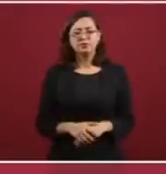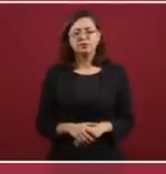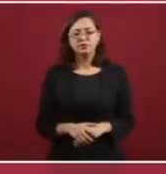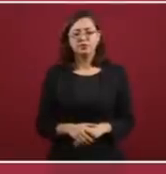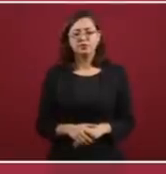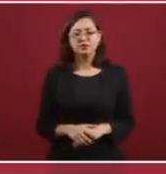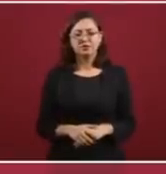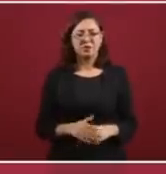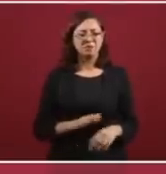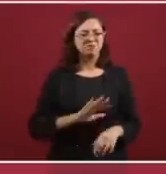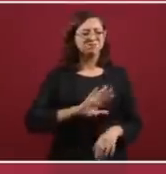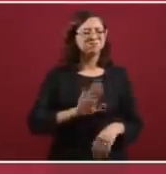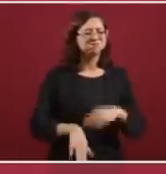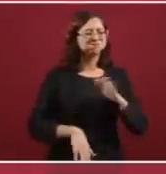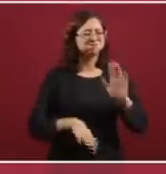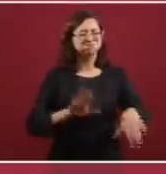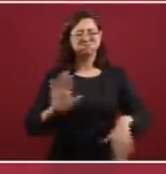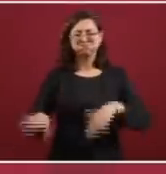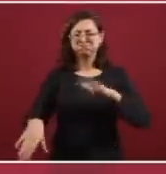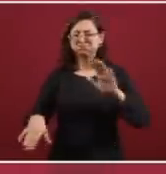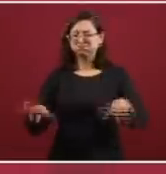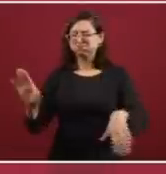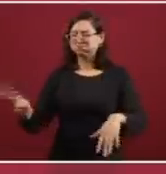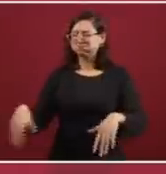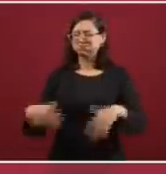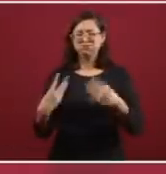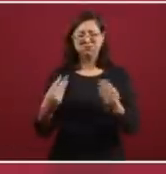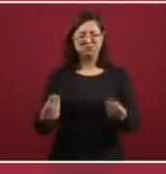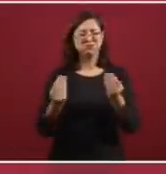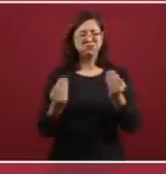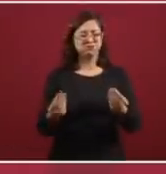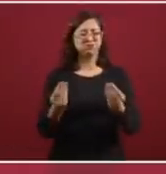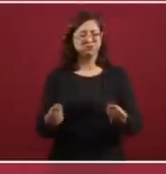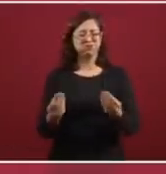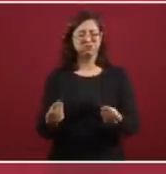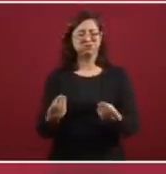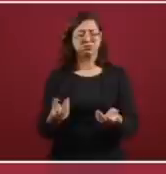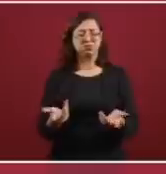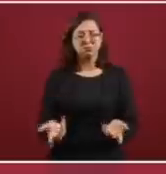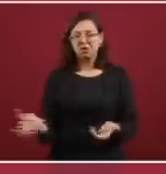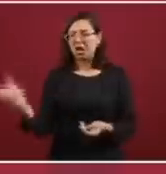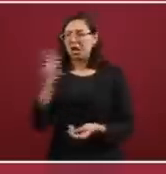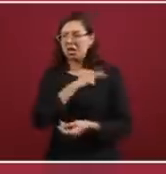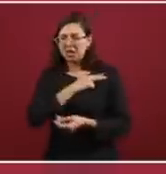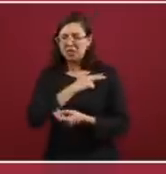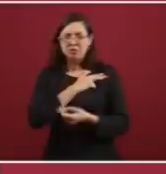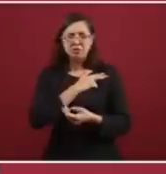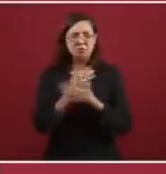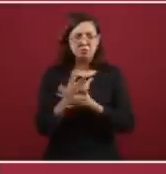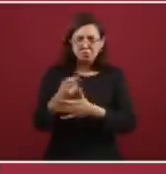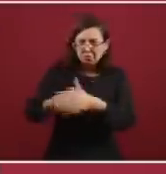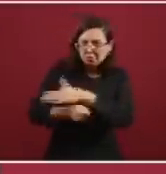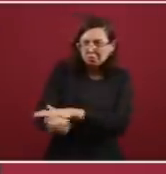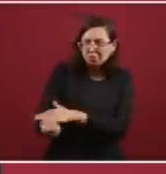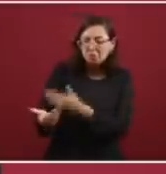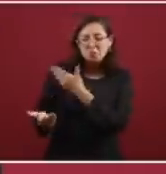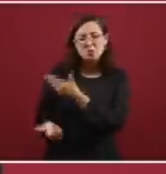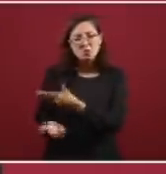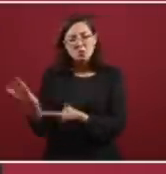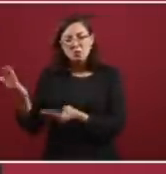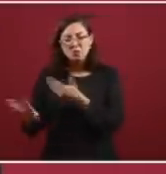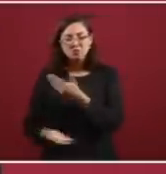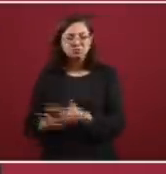habían más muertos siempre en los enfrentamientos que heridos y que detenidos.